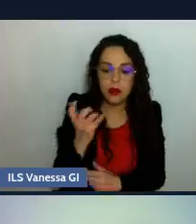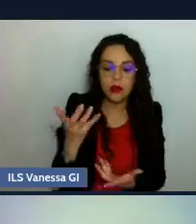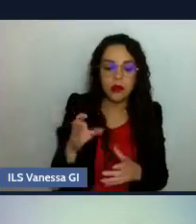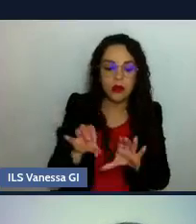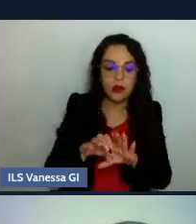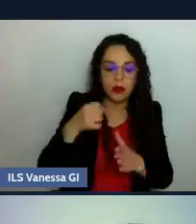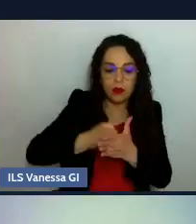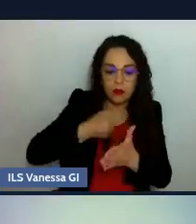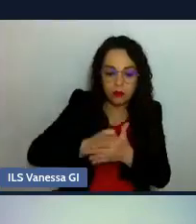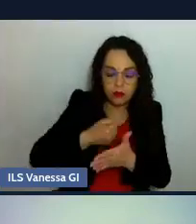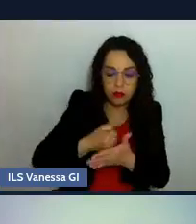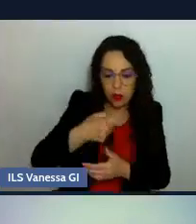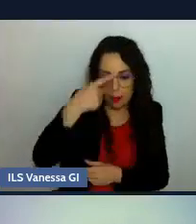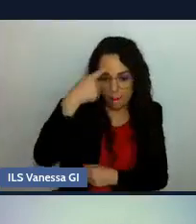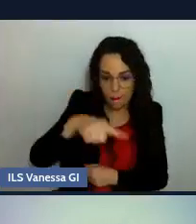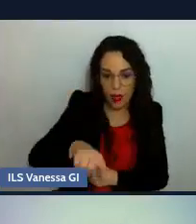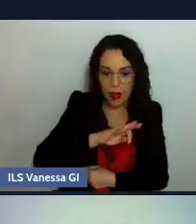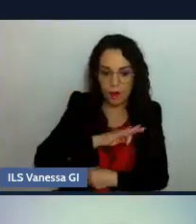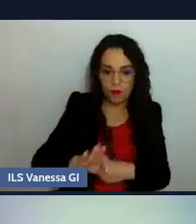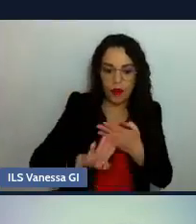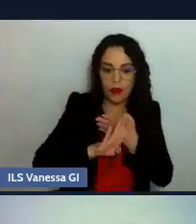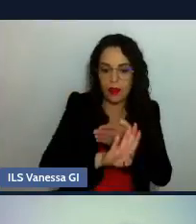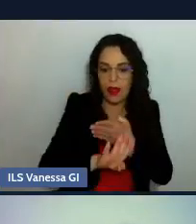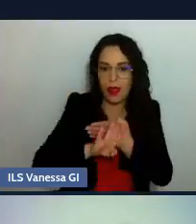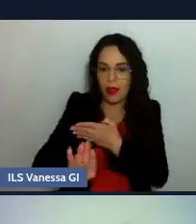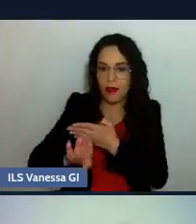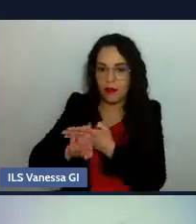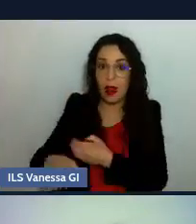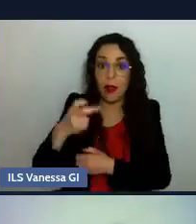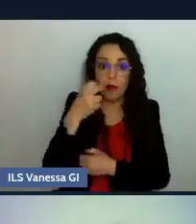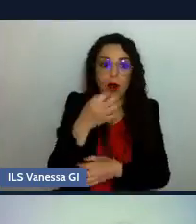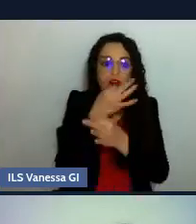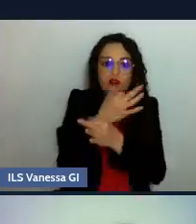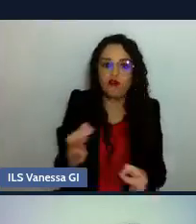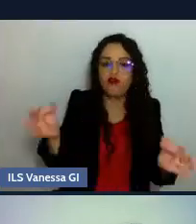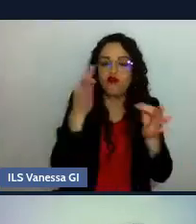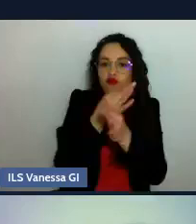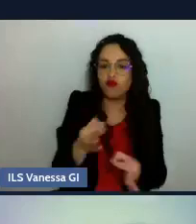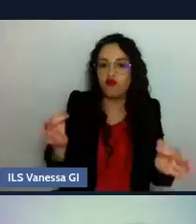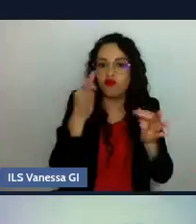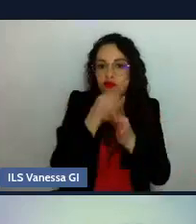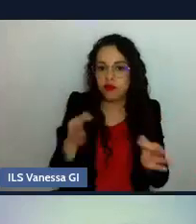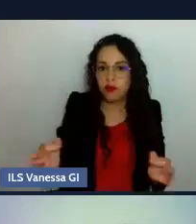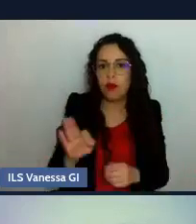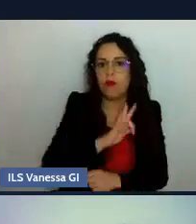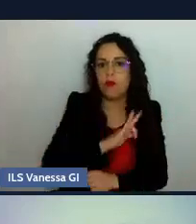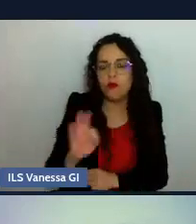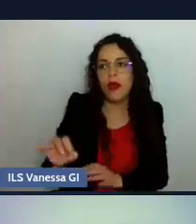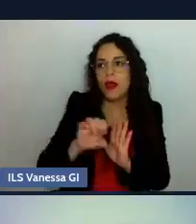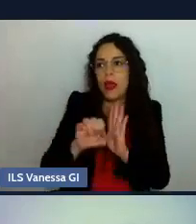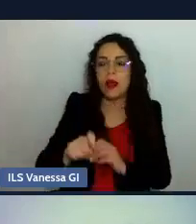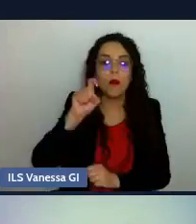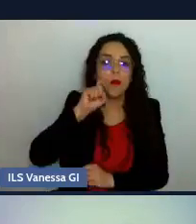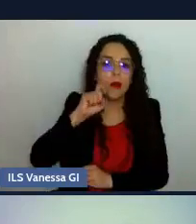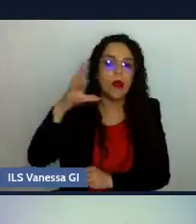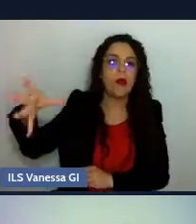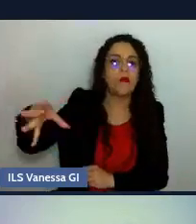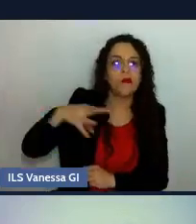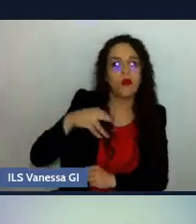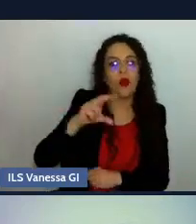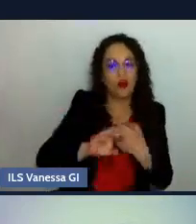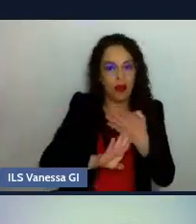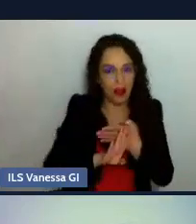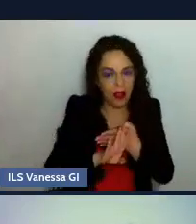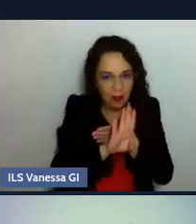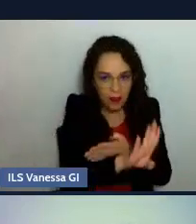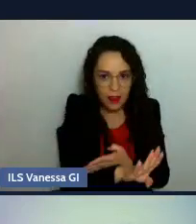prevención. Surgen diferentes campañas para prevenir enfermedades de transmisión sexual, enfermedades transmitidas